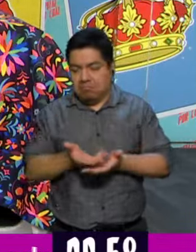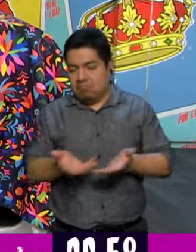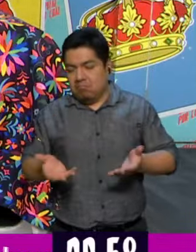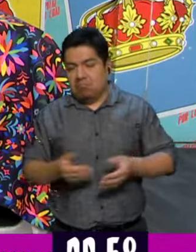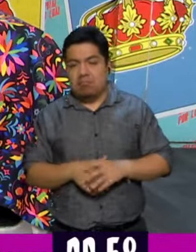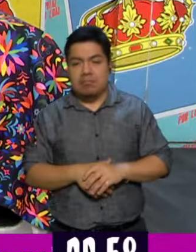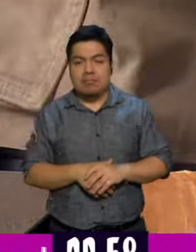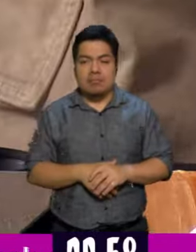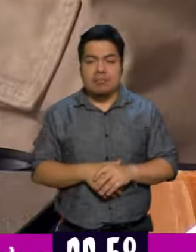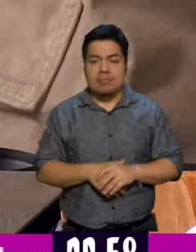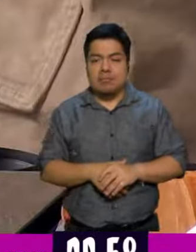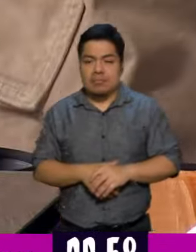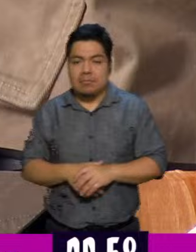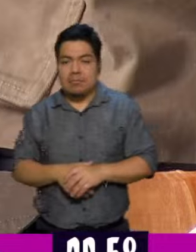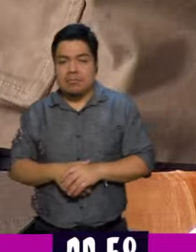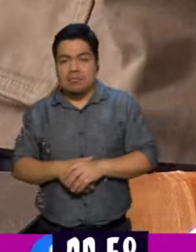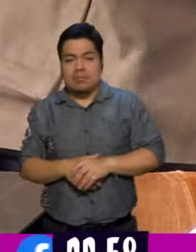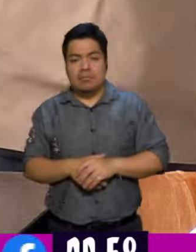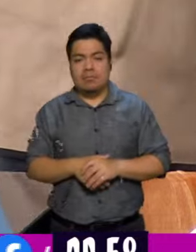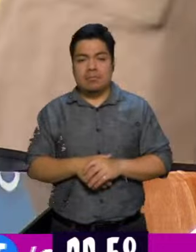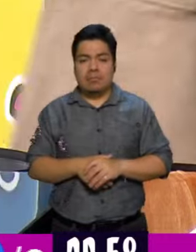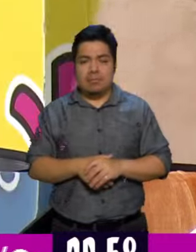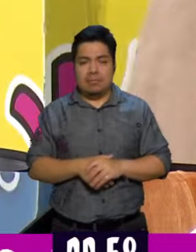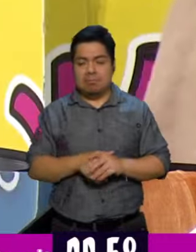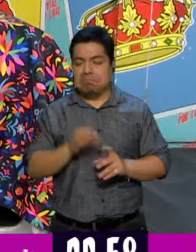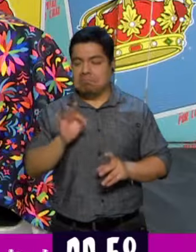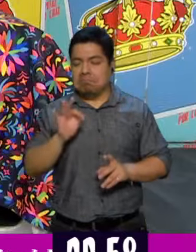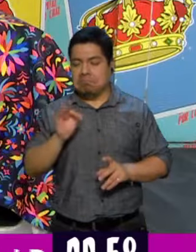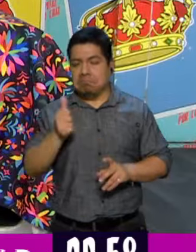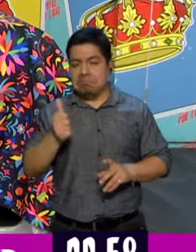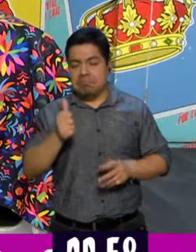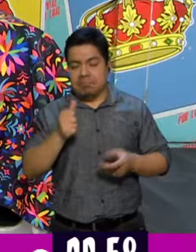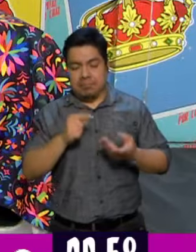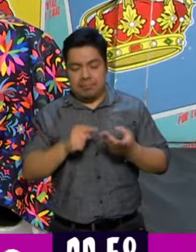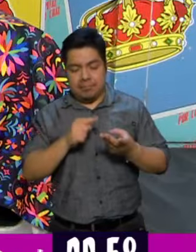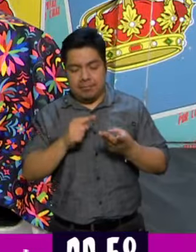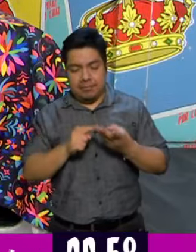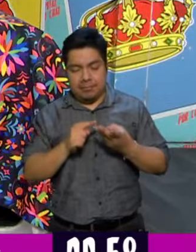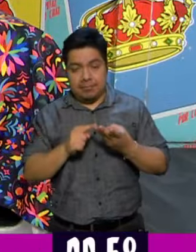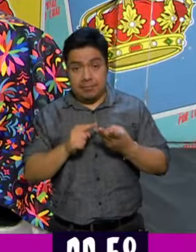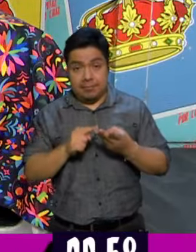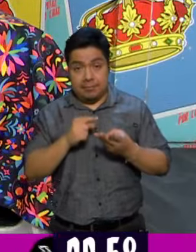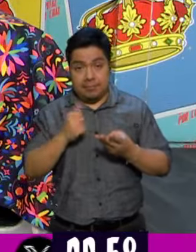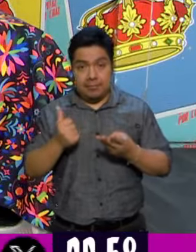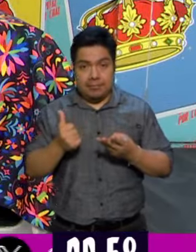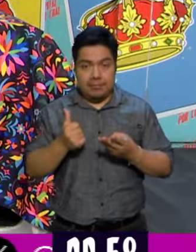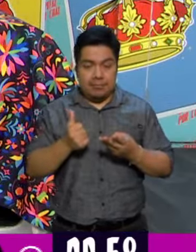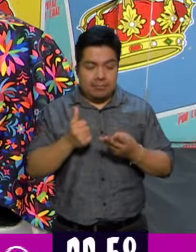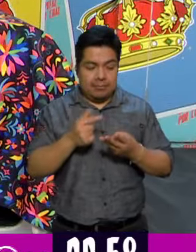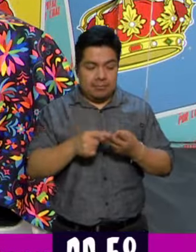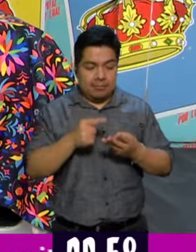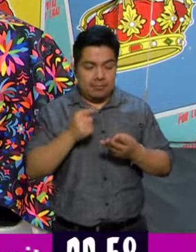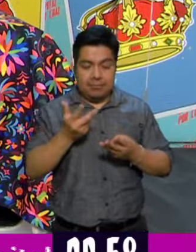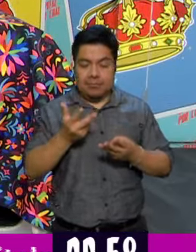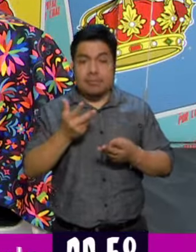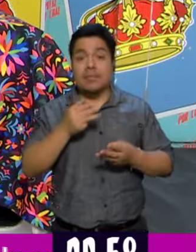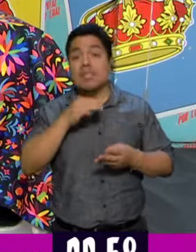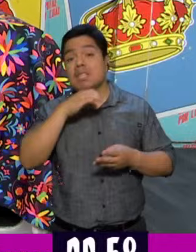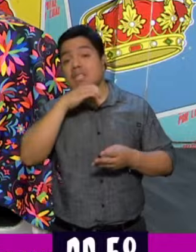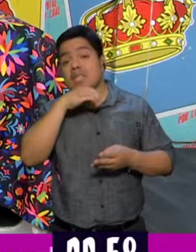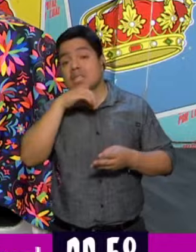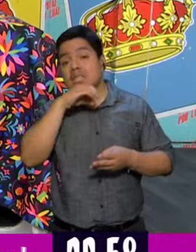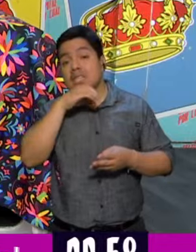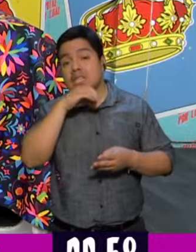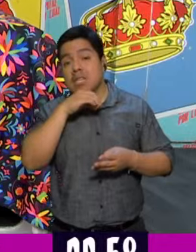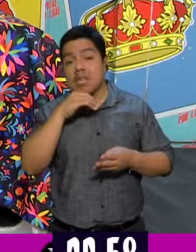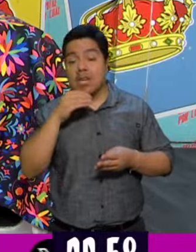de fuera sin albur. Exacto. Chulada. Ahora, ¿qué luego, más? Luego, aquí vamos a agregar la cáscara y el hueso del mango. ¿Cómo crees?